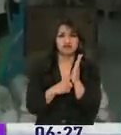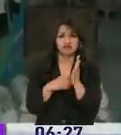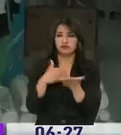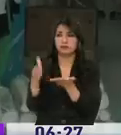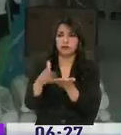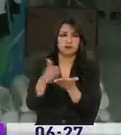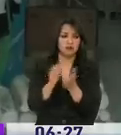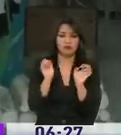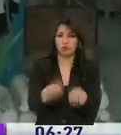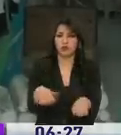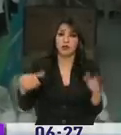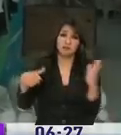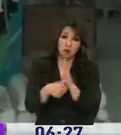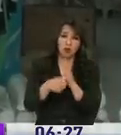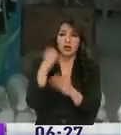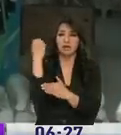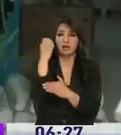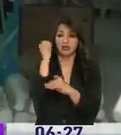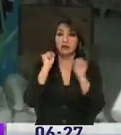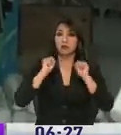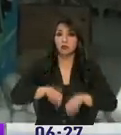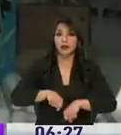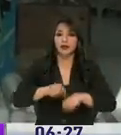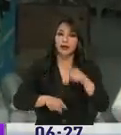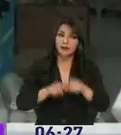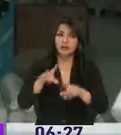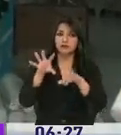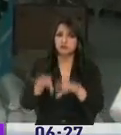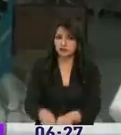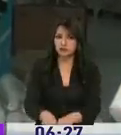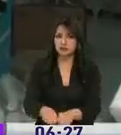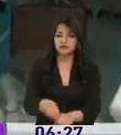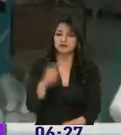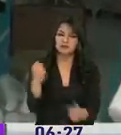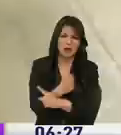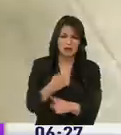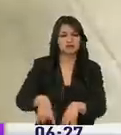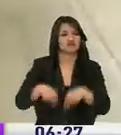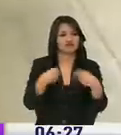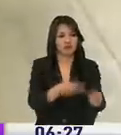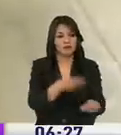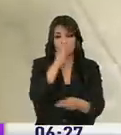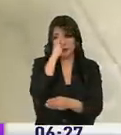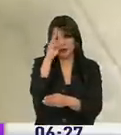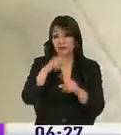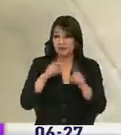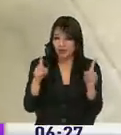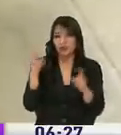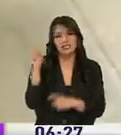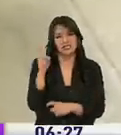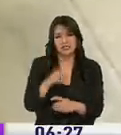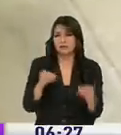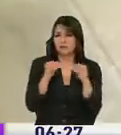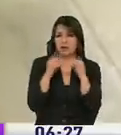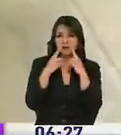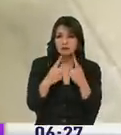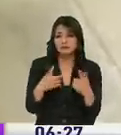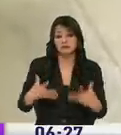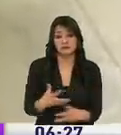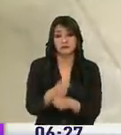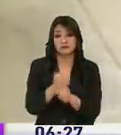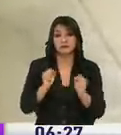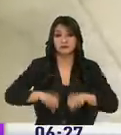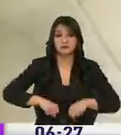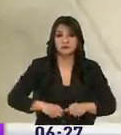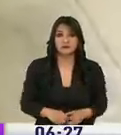En un momento dado hemos atrapado, los hemos envuelto, los hemos entregado. Con cámaras, Eduardo García desde la provincia de Manabí,